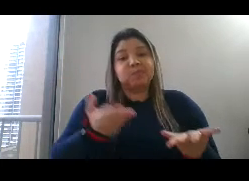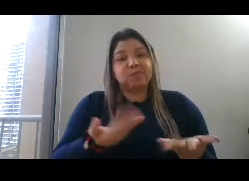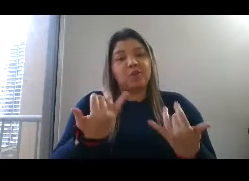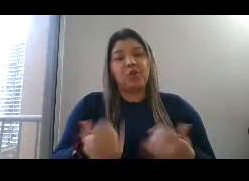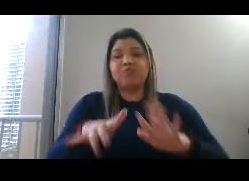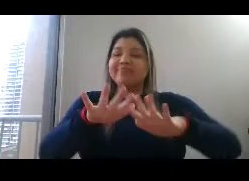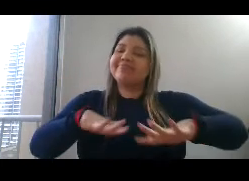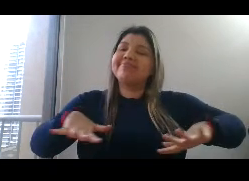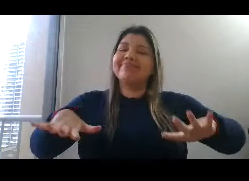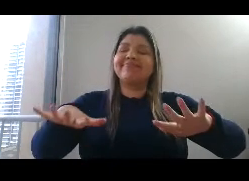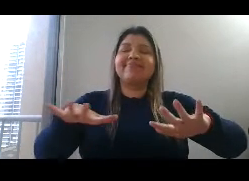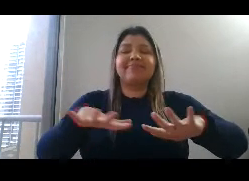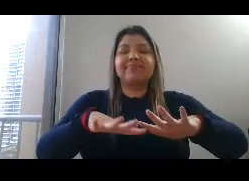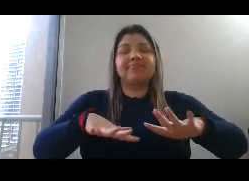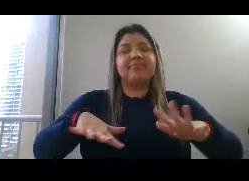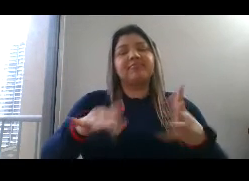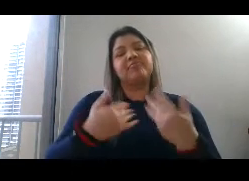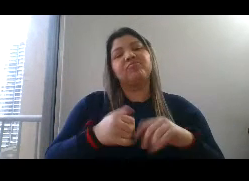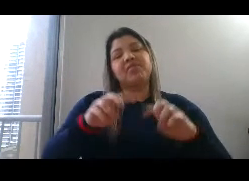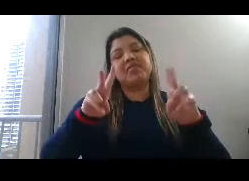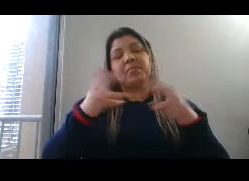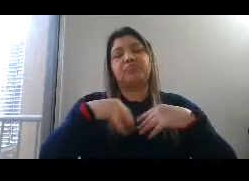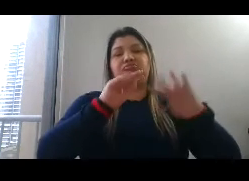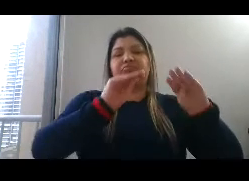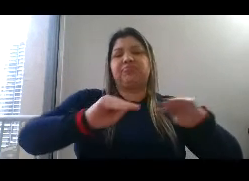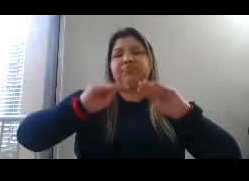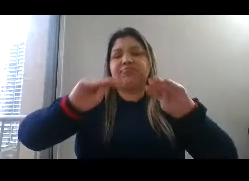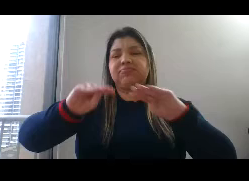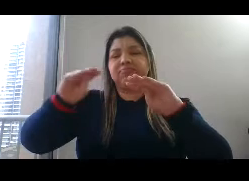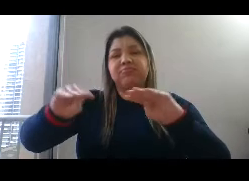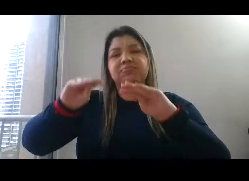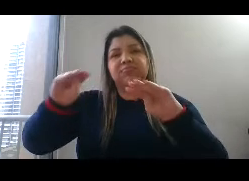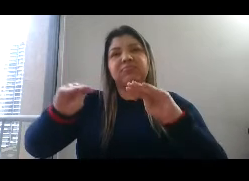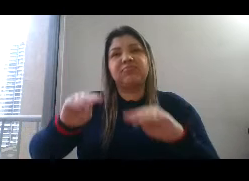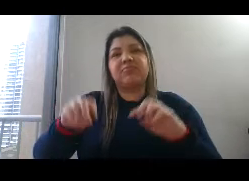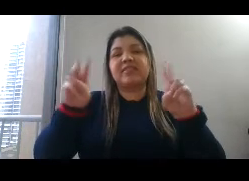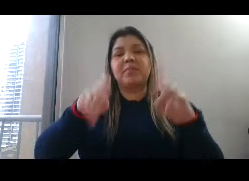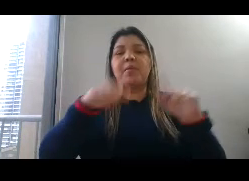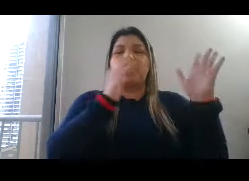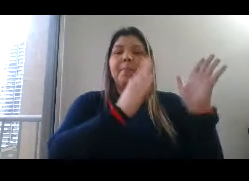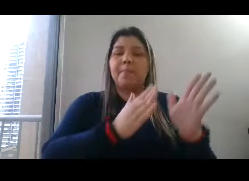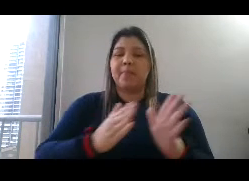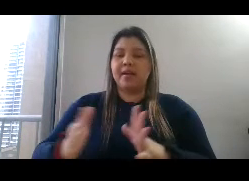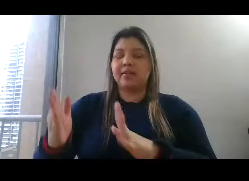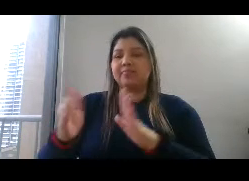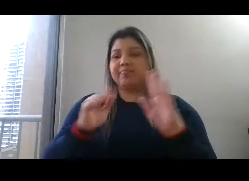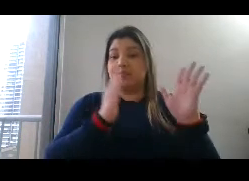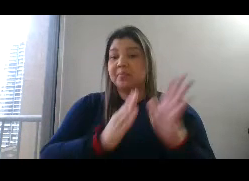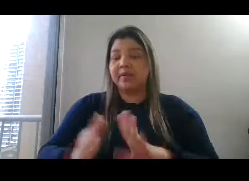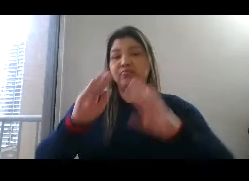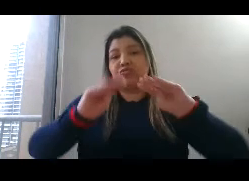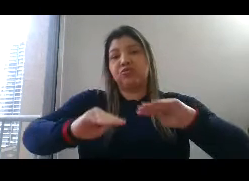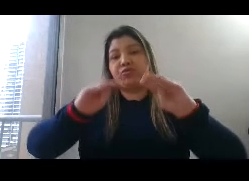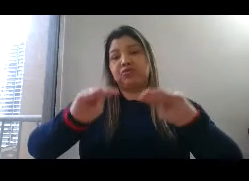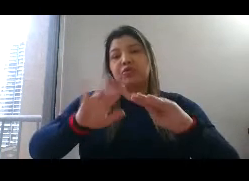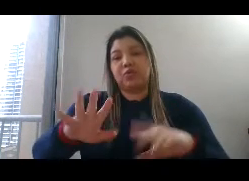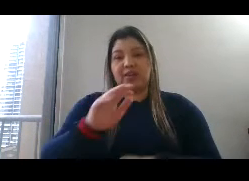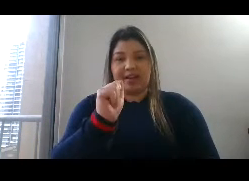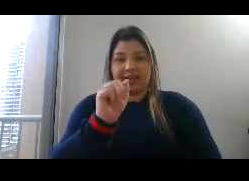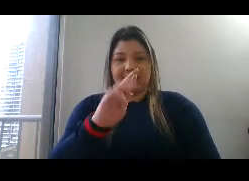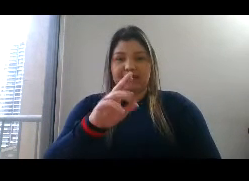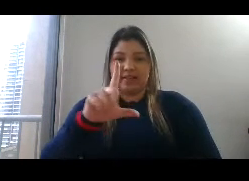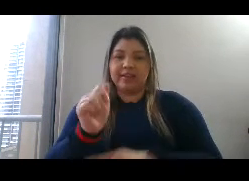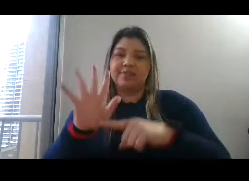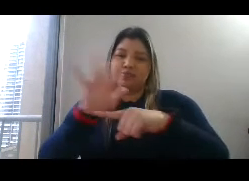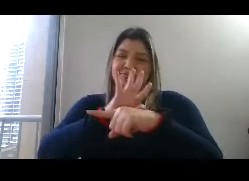espacio educativo que hace parte del plan de educación virtual de la ARL Sura, en el que